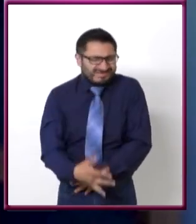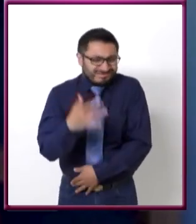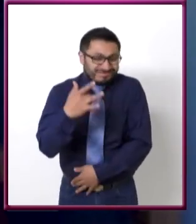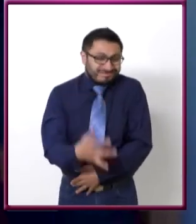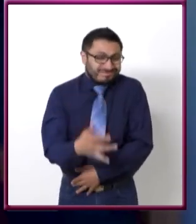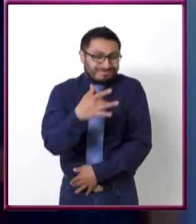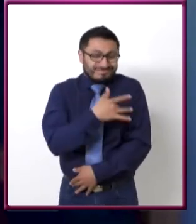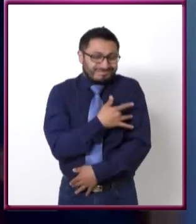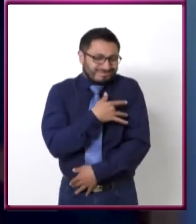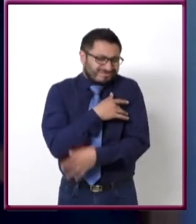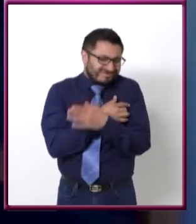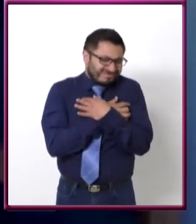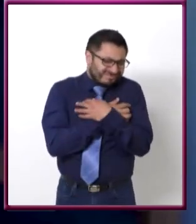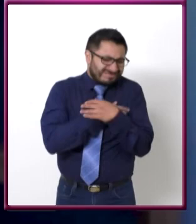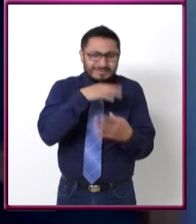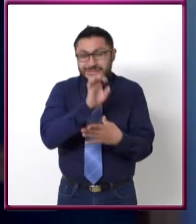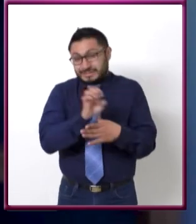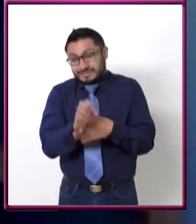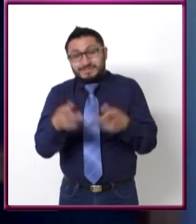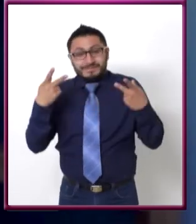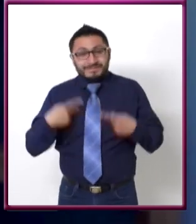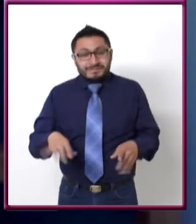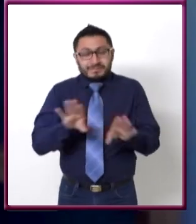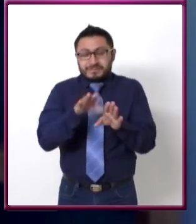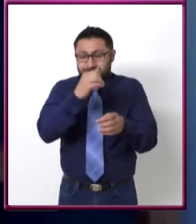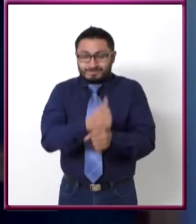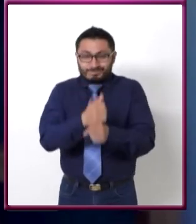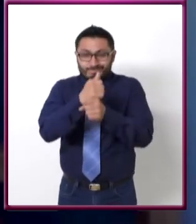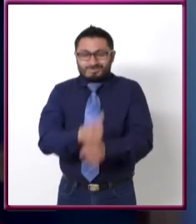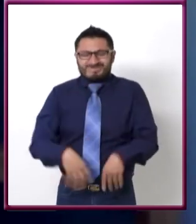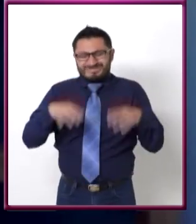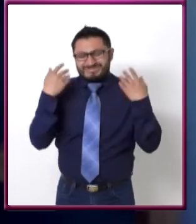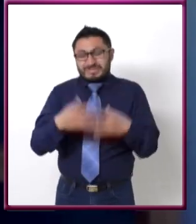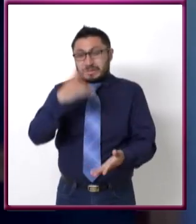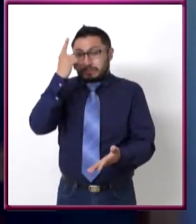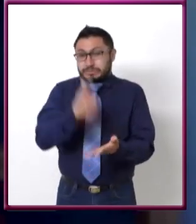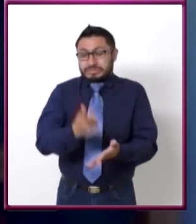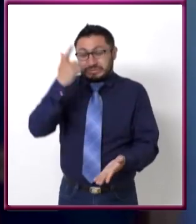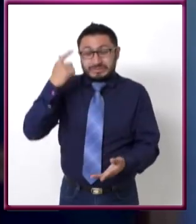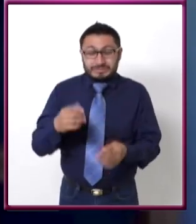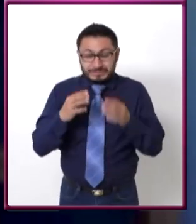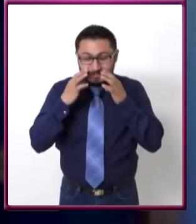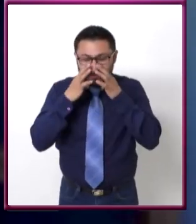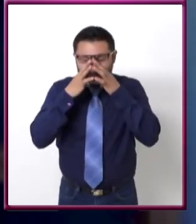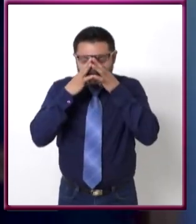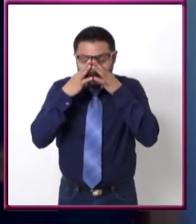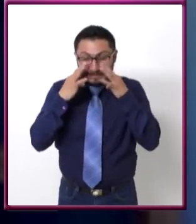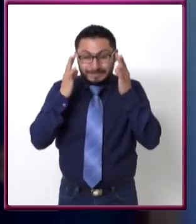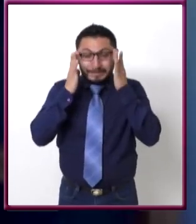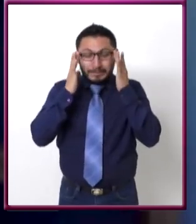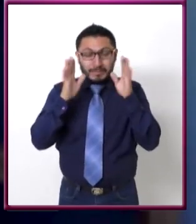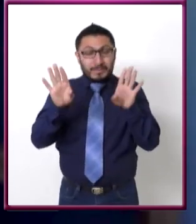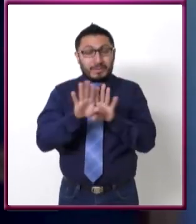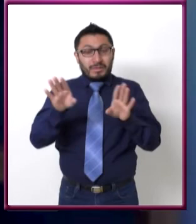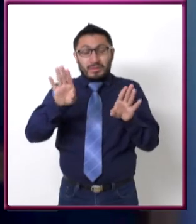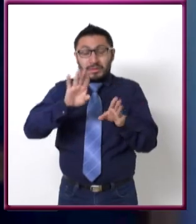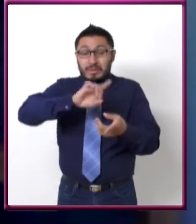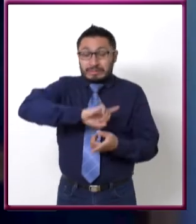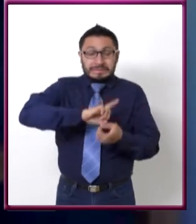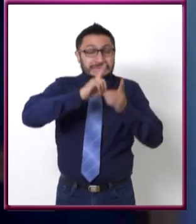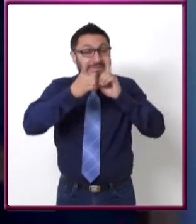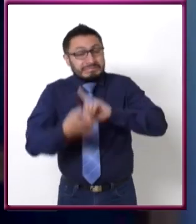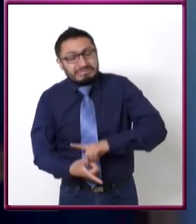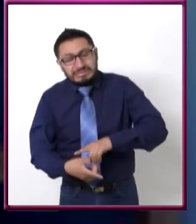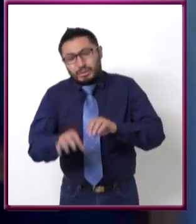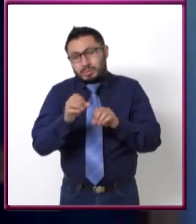dolorosas. Entonces, con personas que han sufrido traumas muy grandes o que están en una fase